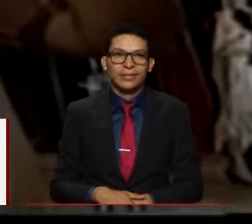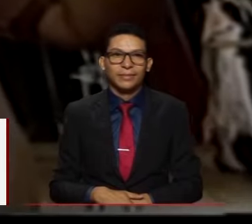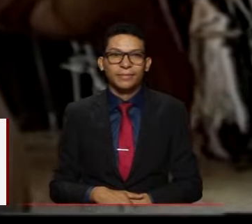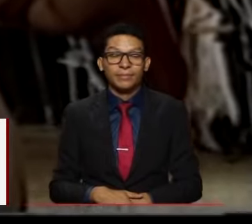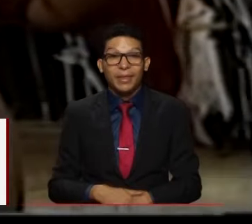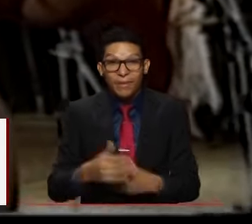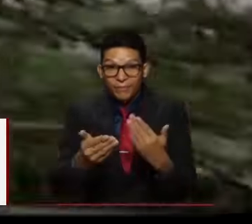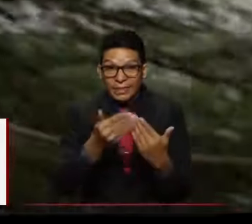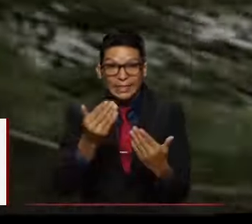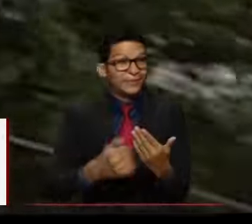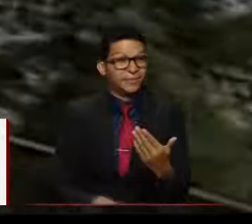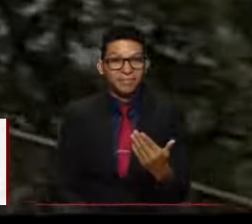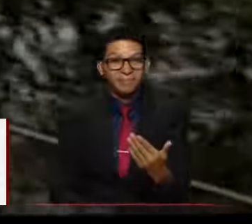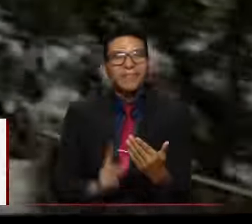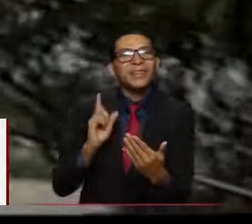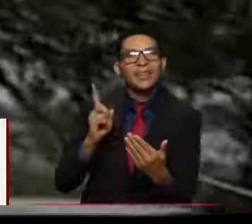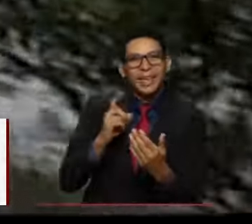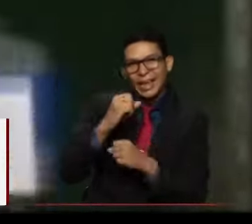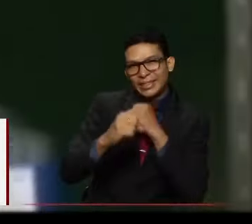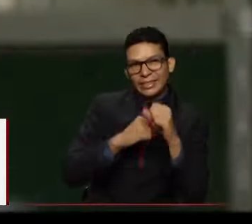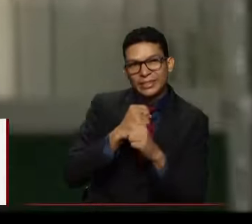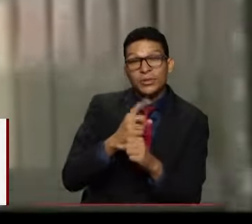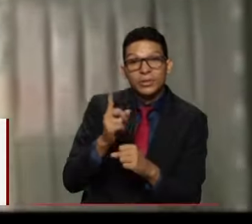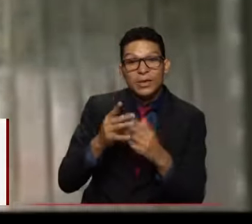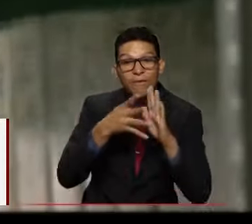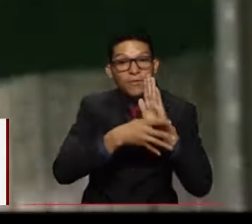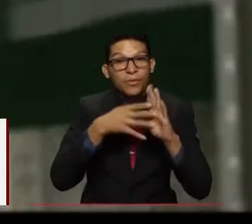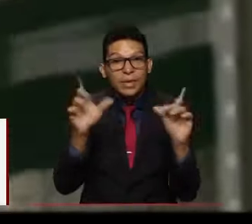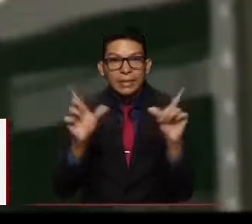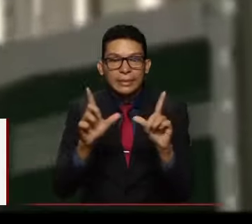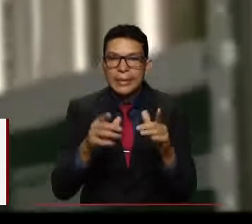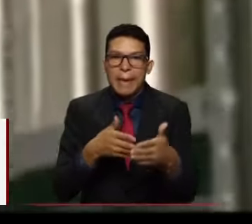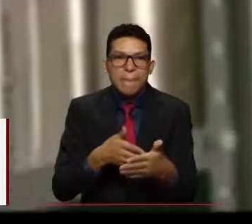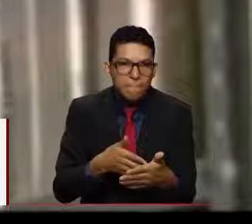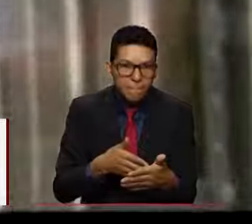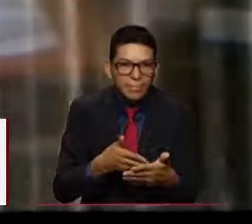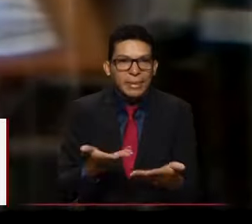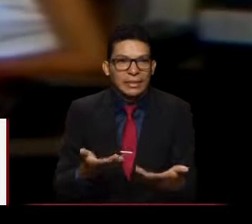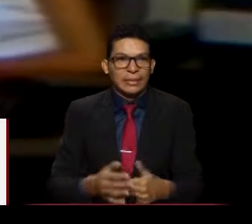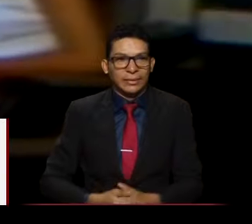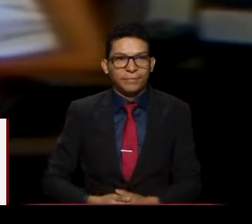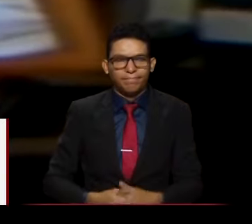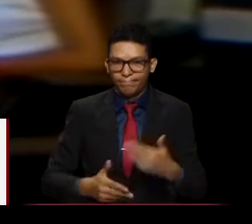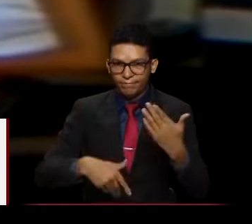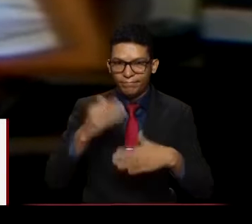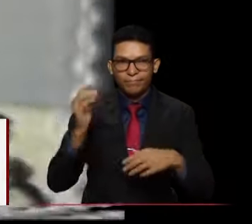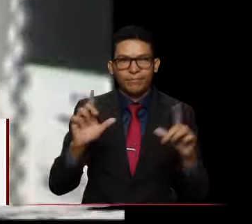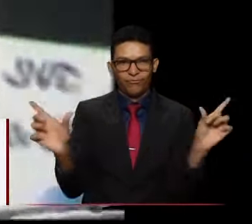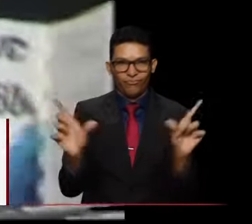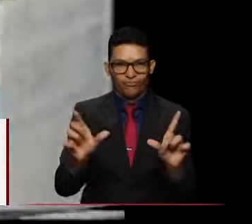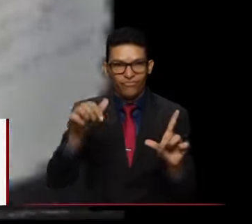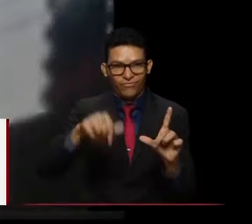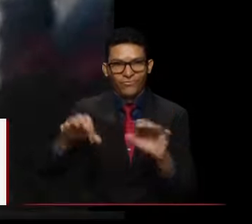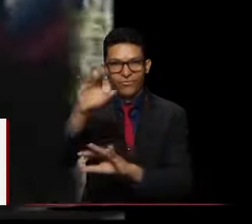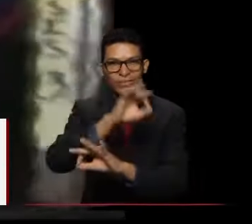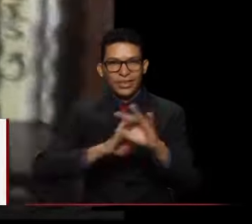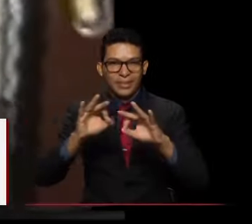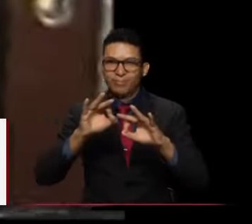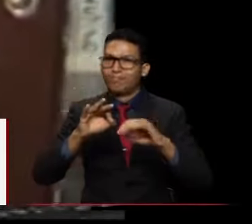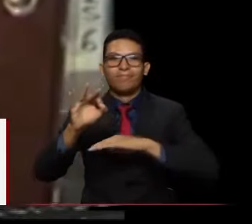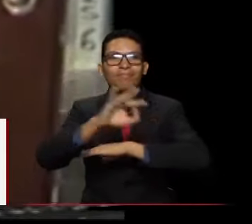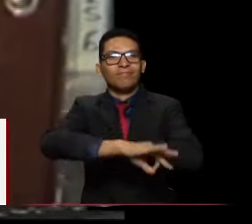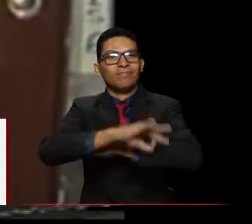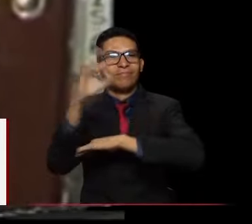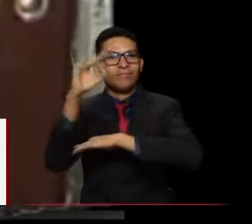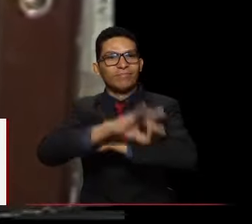No era fácil. Para entonces, el formato de televisión era limitado. Iniciamos la emisión de Telepacífico en formato